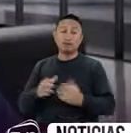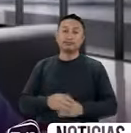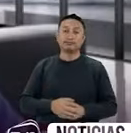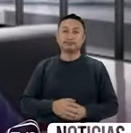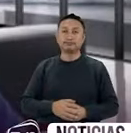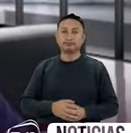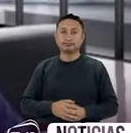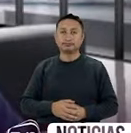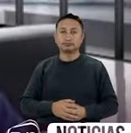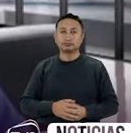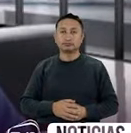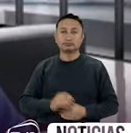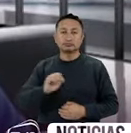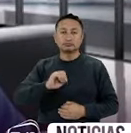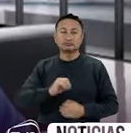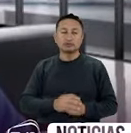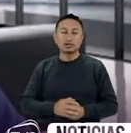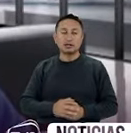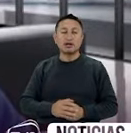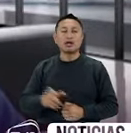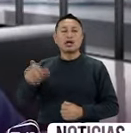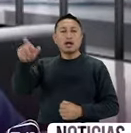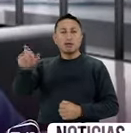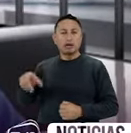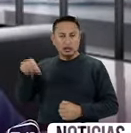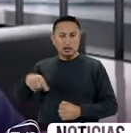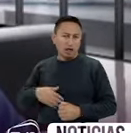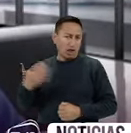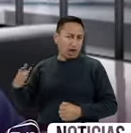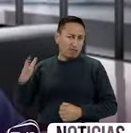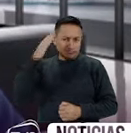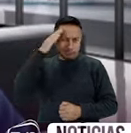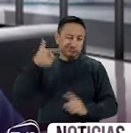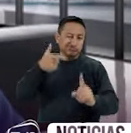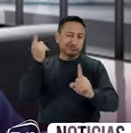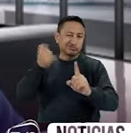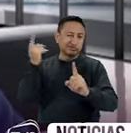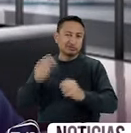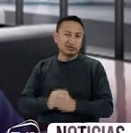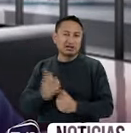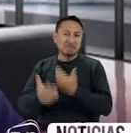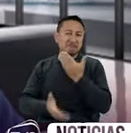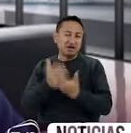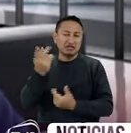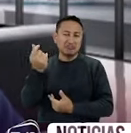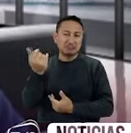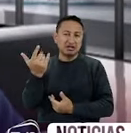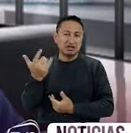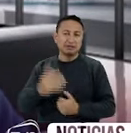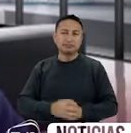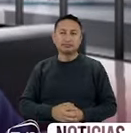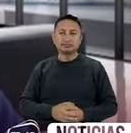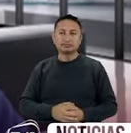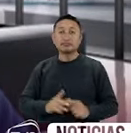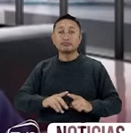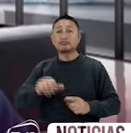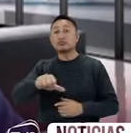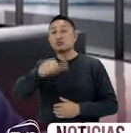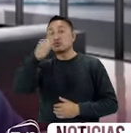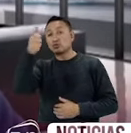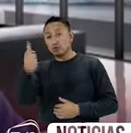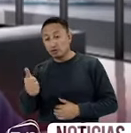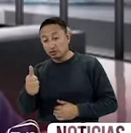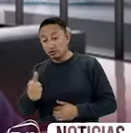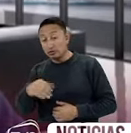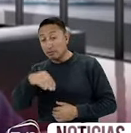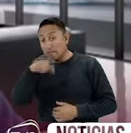en donde son criminales comunes y corrientes que tratan de hacer dinero efectivo rápido, pero hay otros casos, la mayoría, en